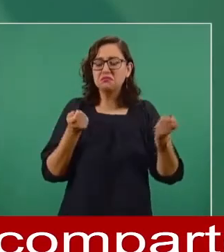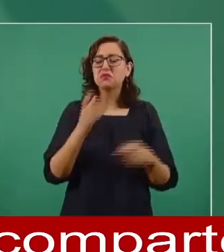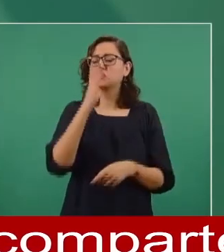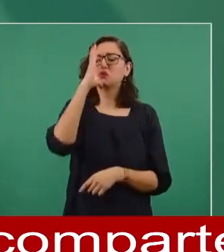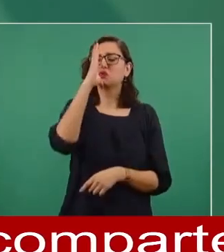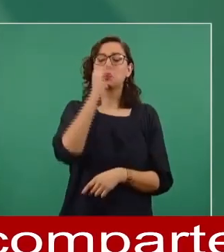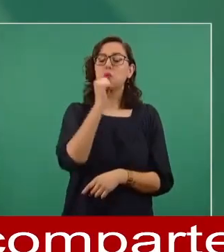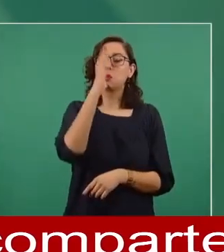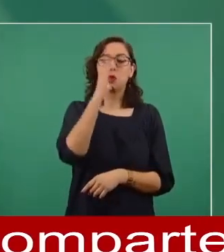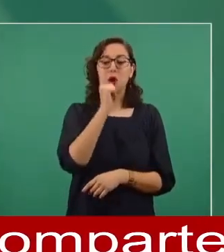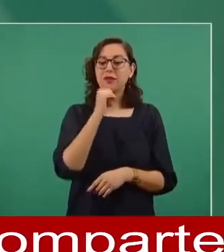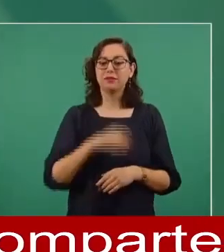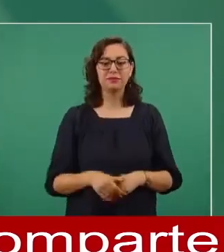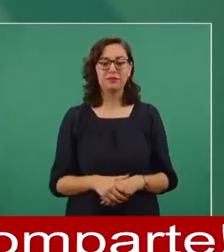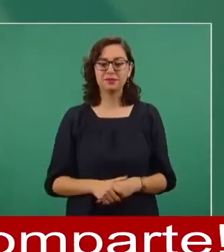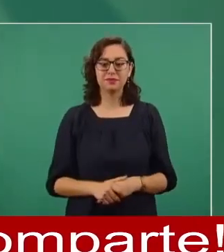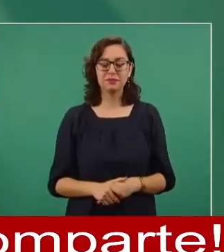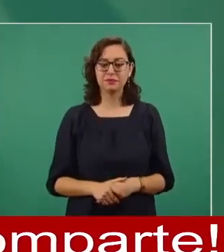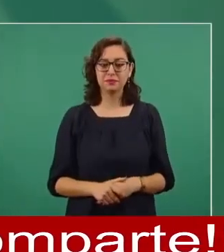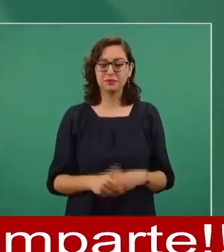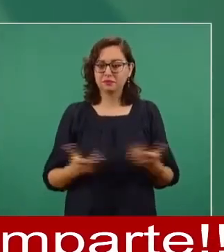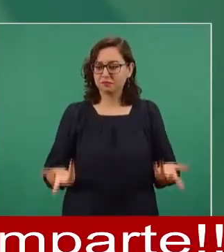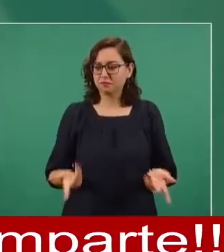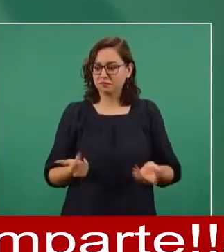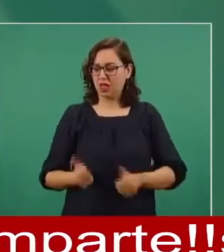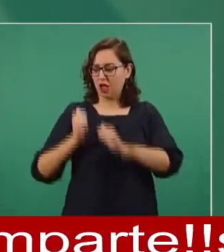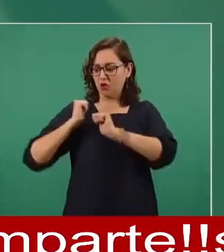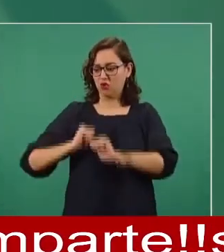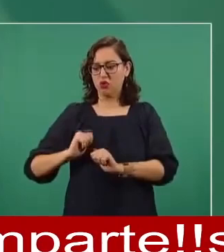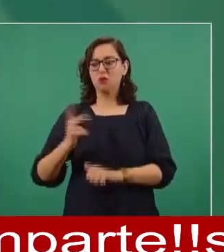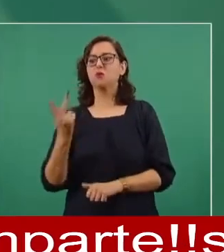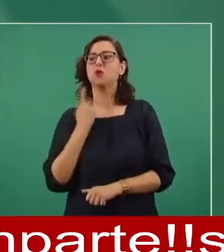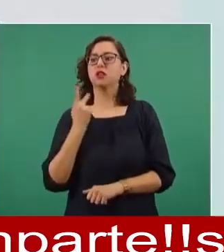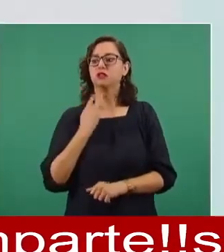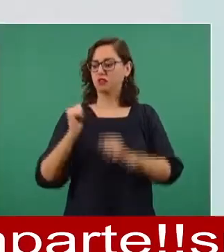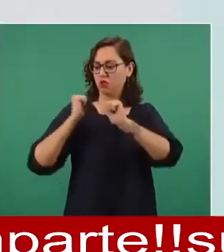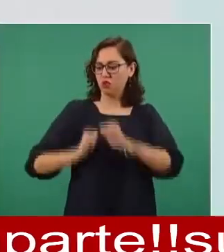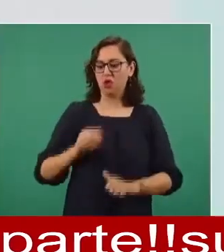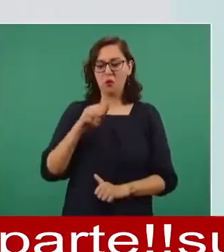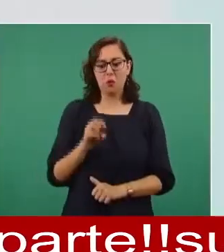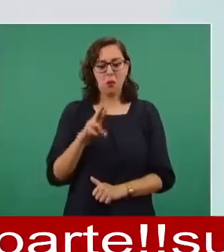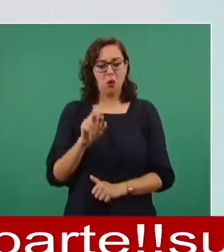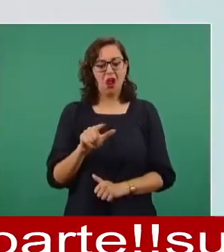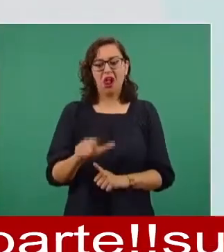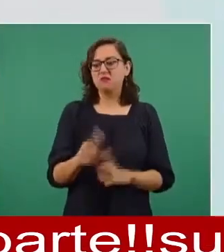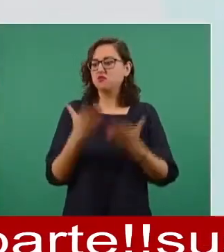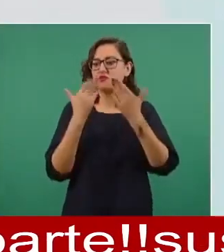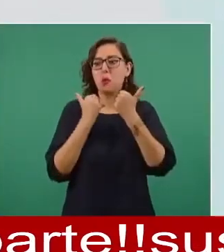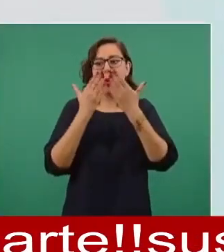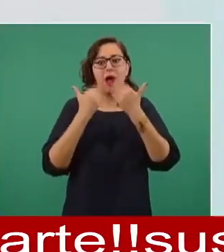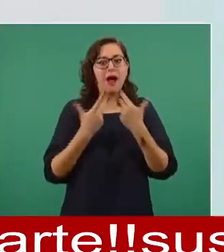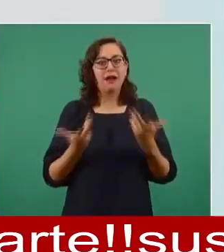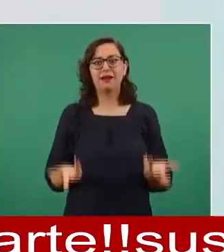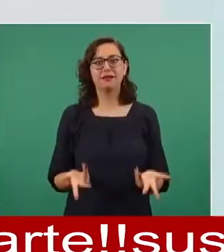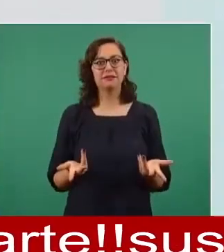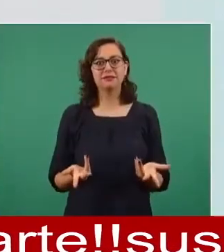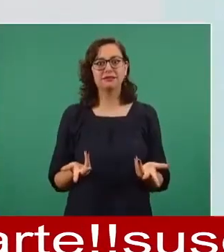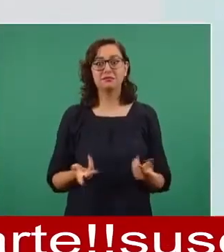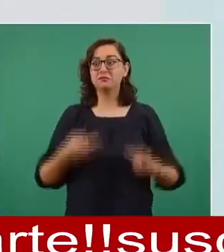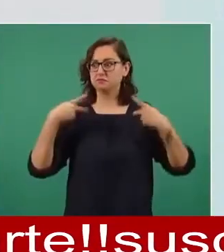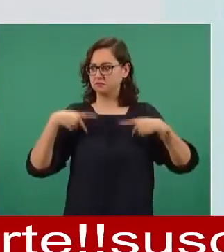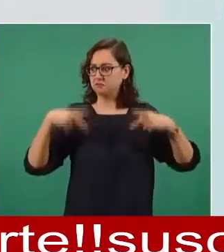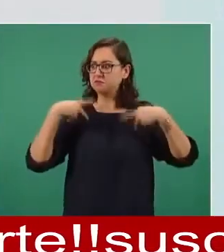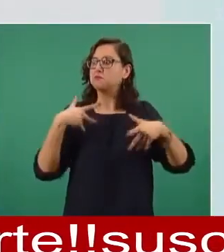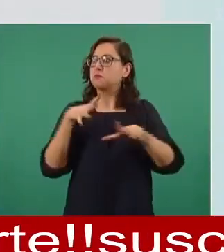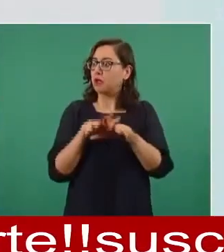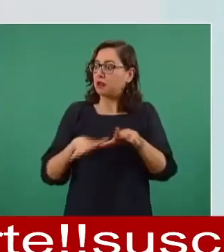no se tiene autoridad política y no se tiene autoridad moral si no se cuenta con